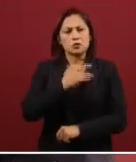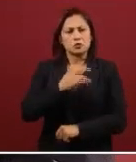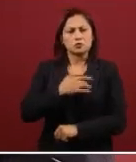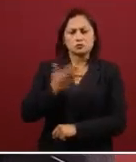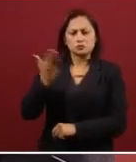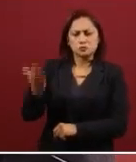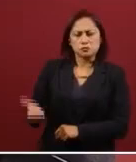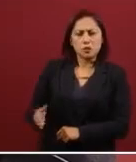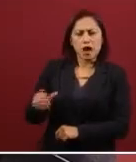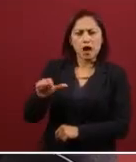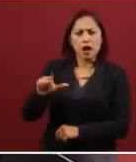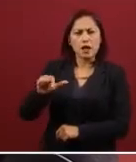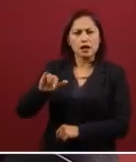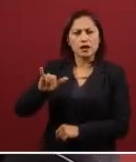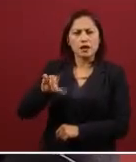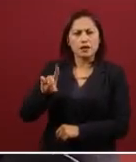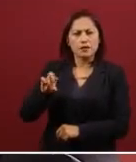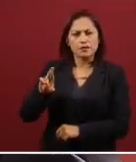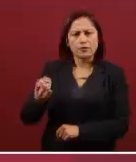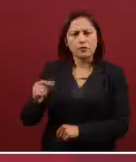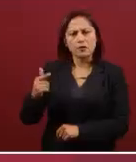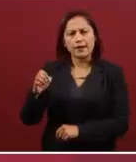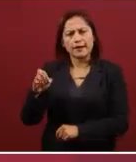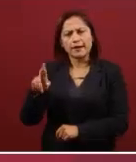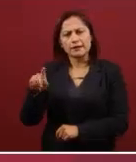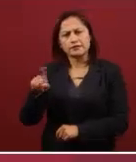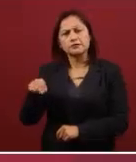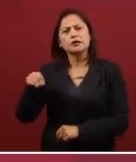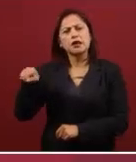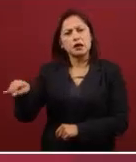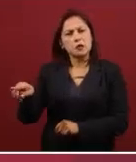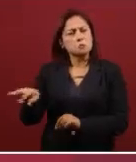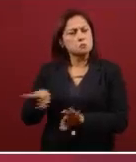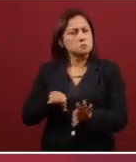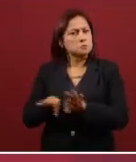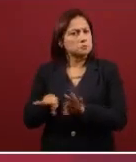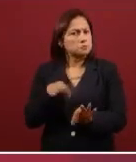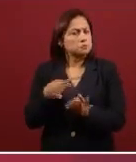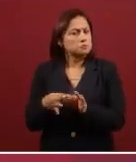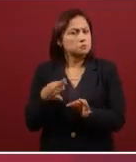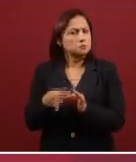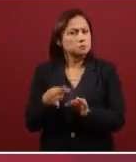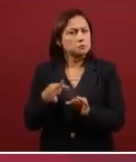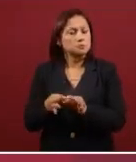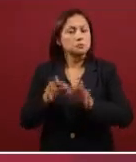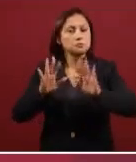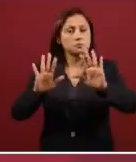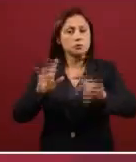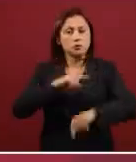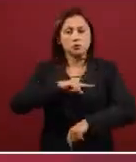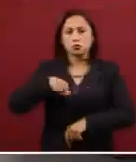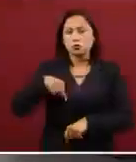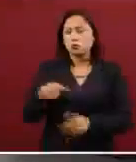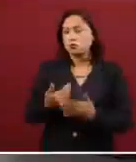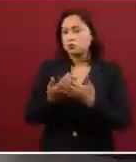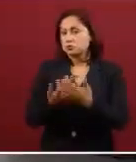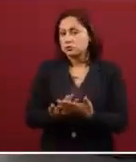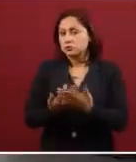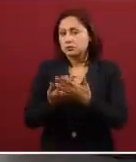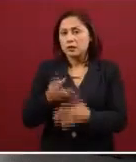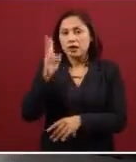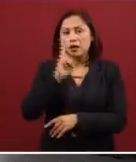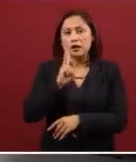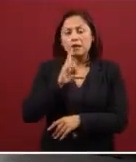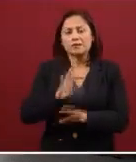labor y vamos a esperar. ¿No cree que por ética profesional debería